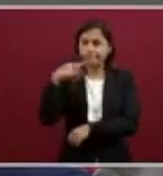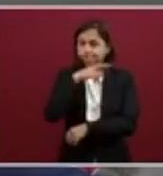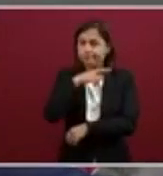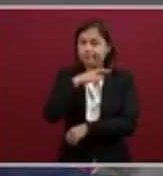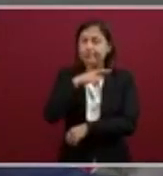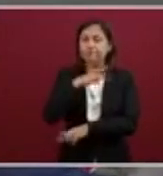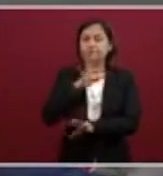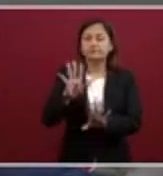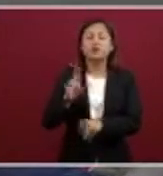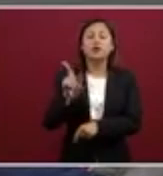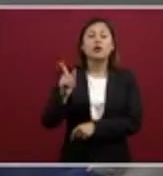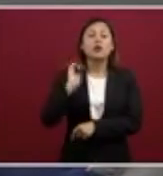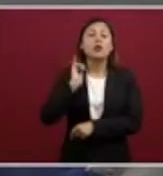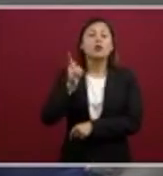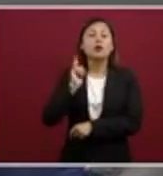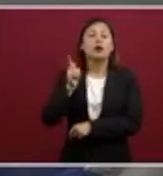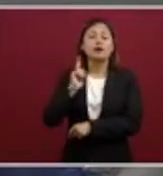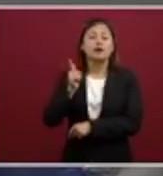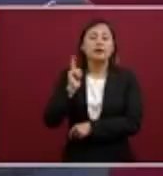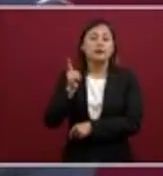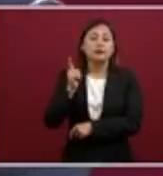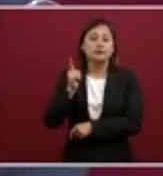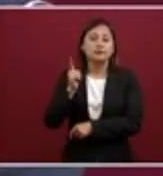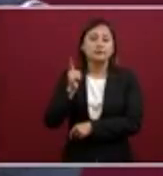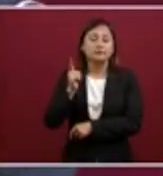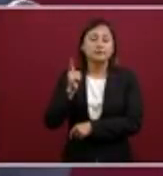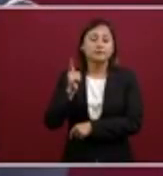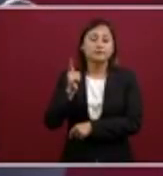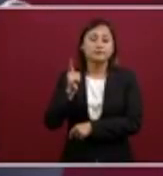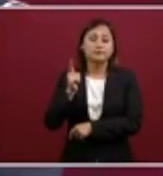logra terminar antes de que